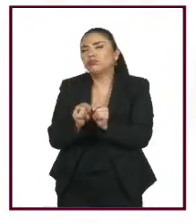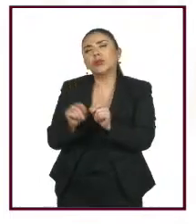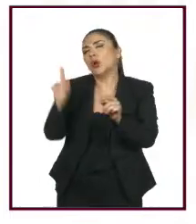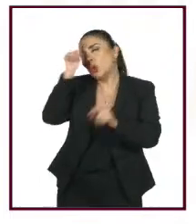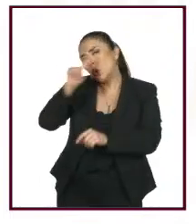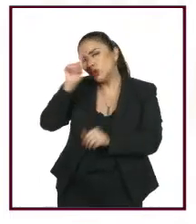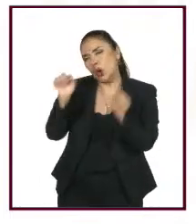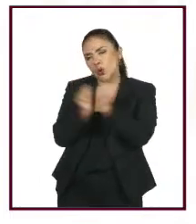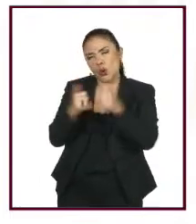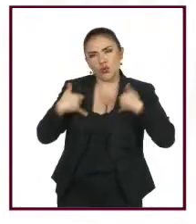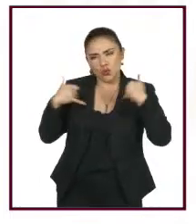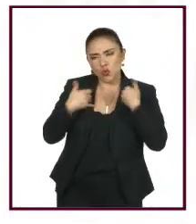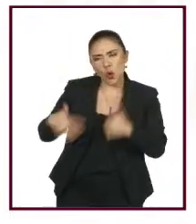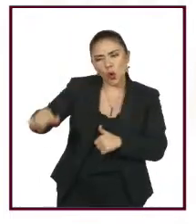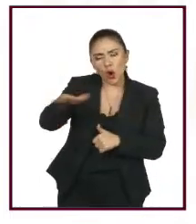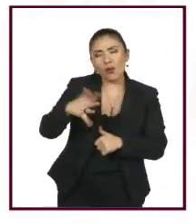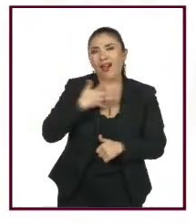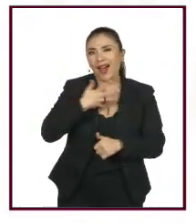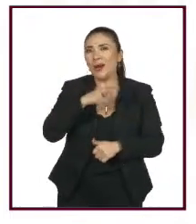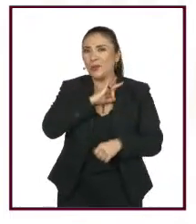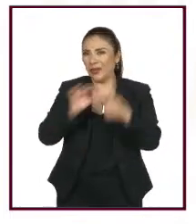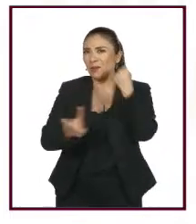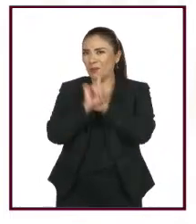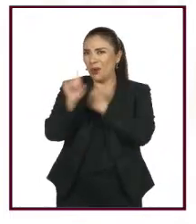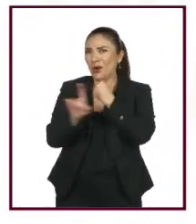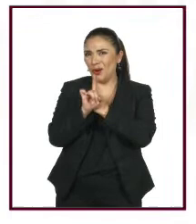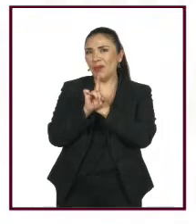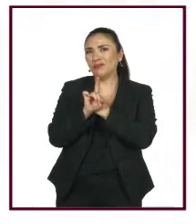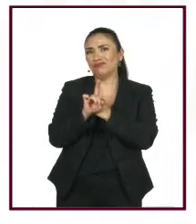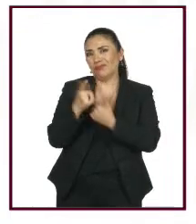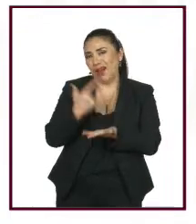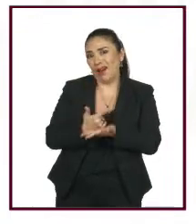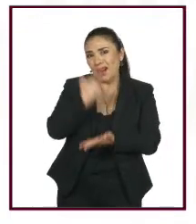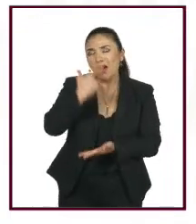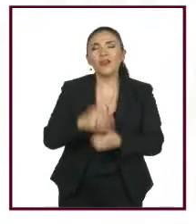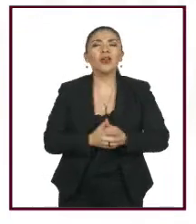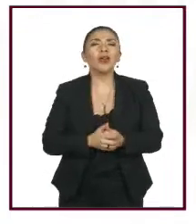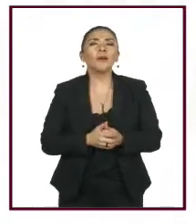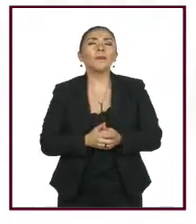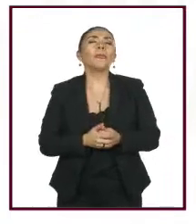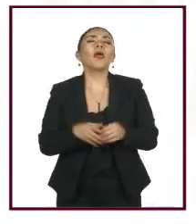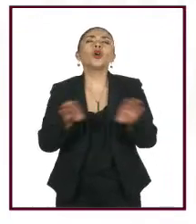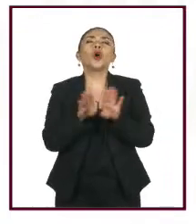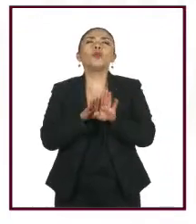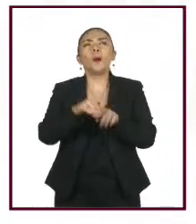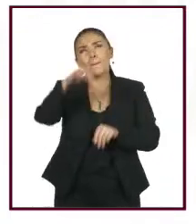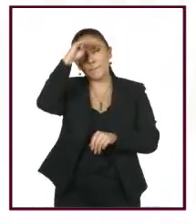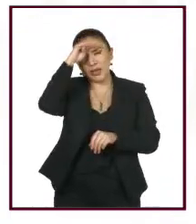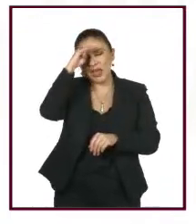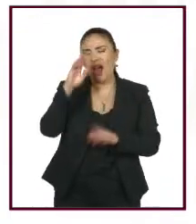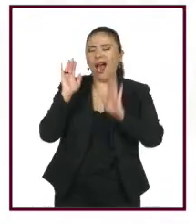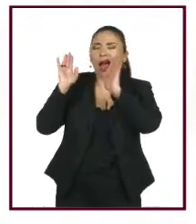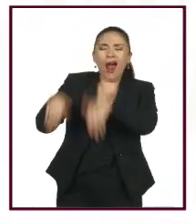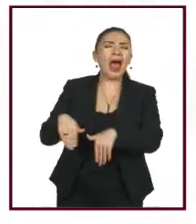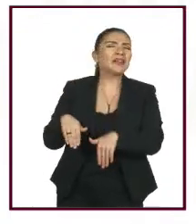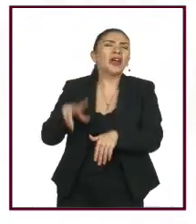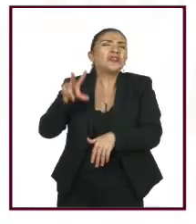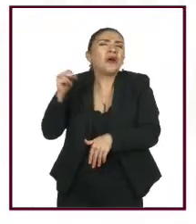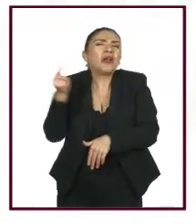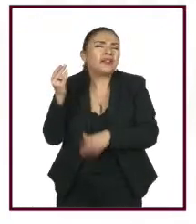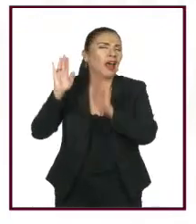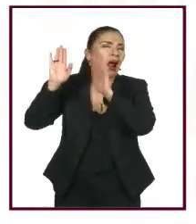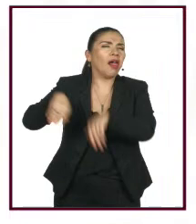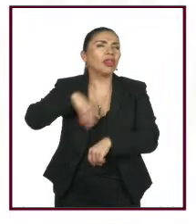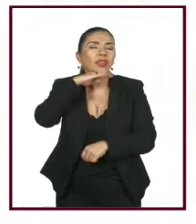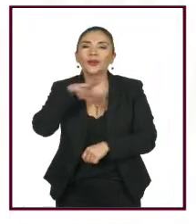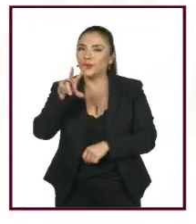adolescentes y jóvenes que estén en riesgo alto, como les decía, no dejar de dar seguimiento y referirlos